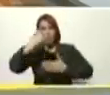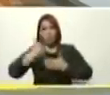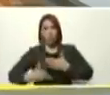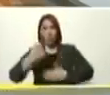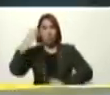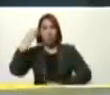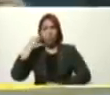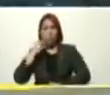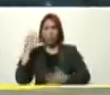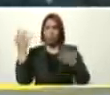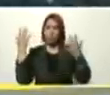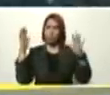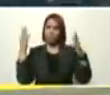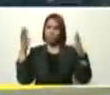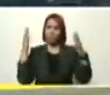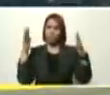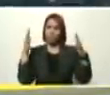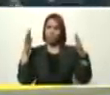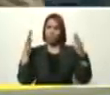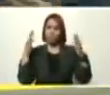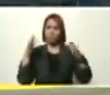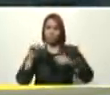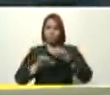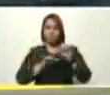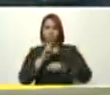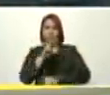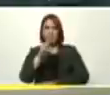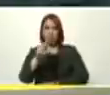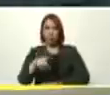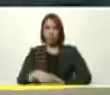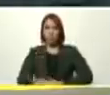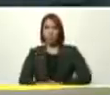bolivariano de este siglo XXI.